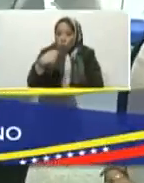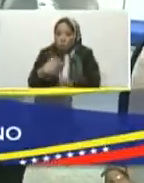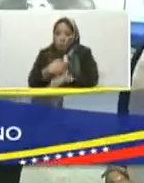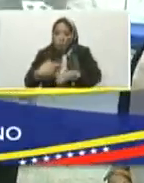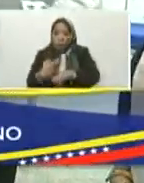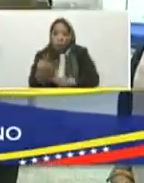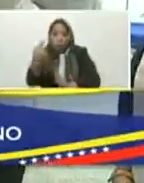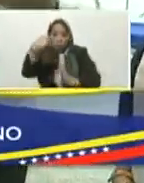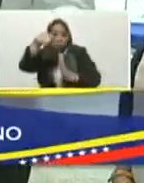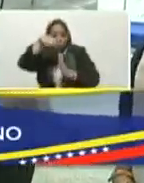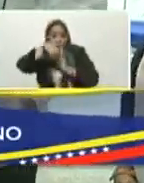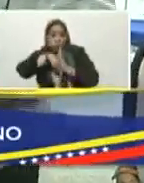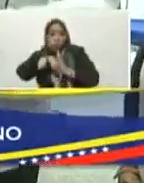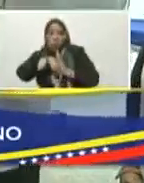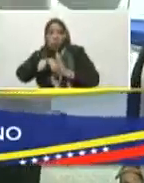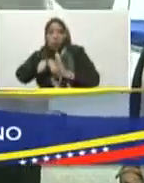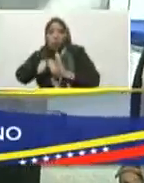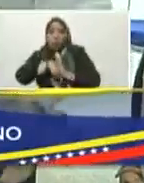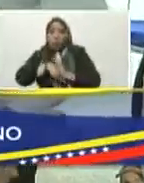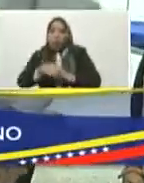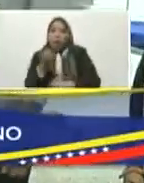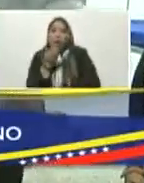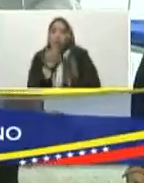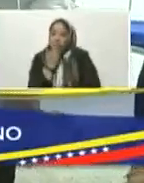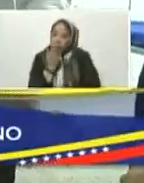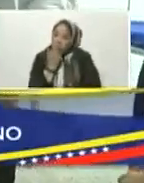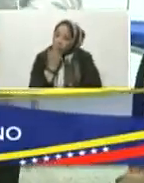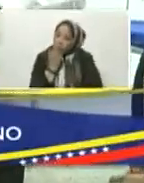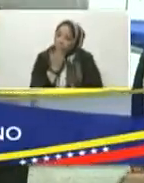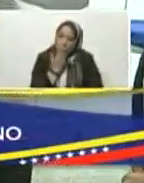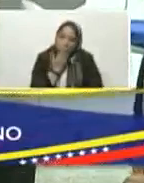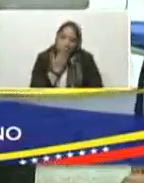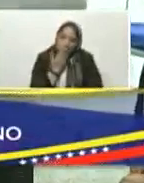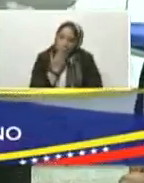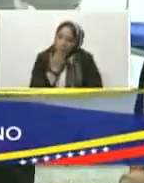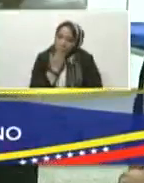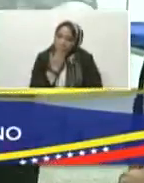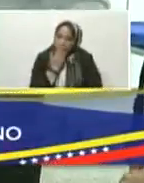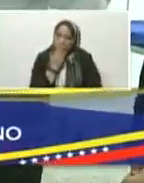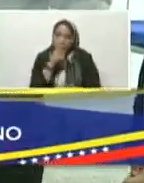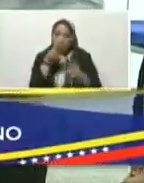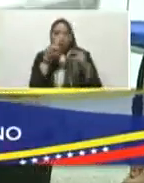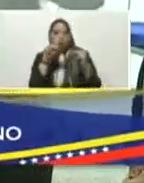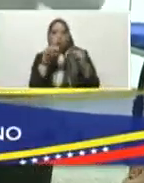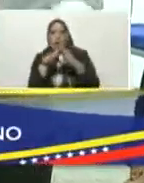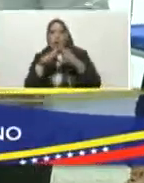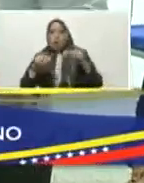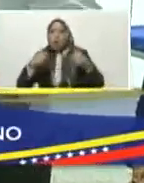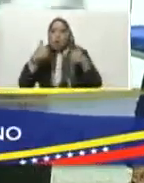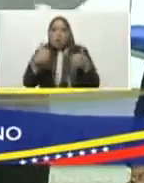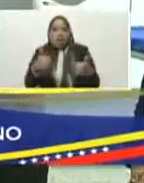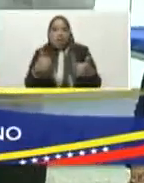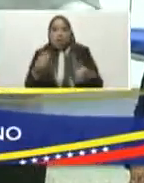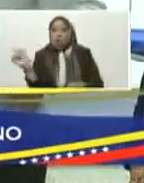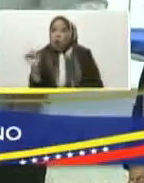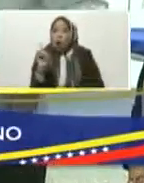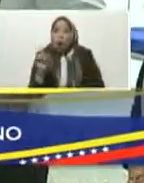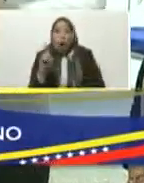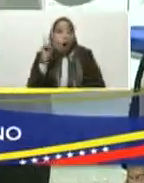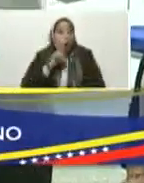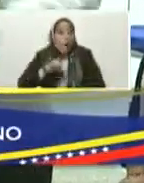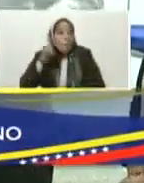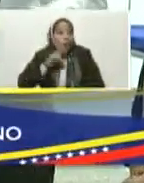Se estaba haciendo oficialismo, una cosa aburridísima. Que es hablar y decir que todo está bien. Y es mentira. No, todo está